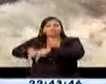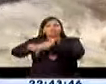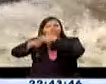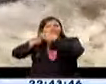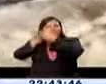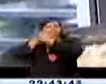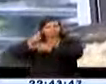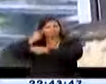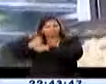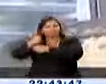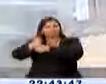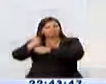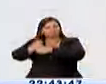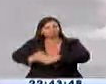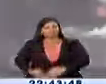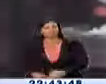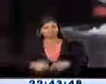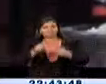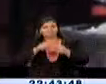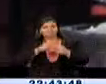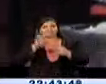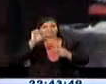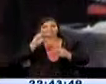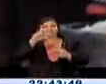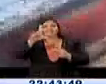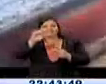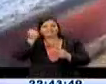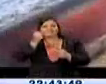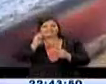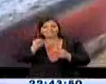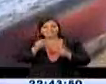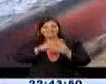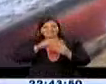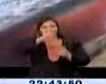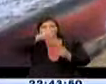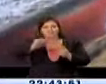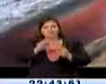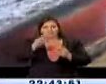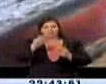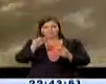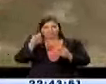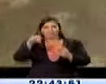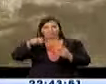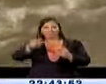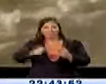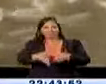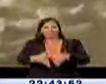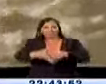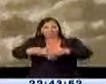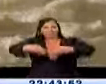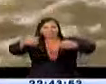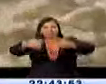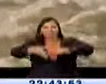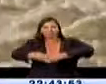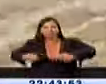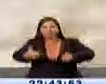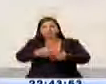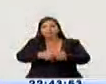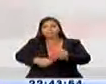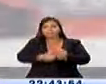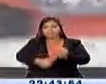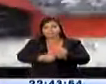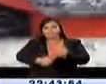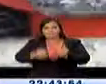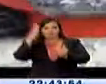Las manos laboriosas de doña Elsa y Juana iban amasando la harina de maíz amarilla hasta que esté a punto, sin